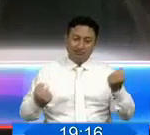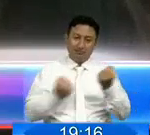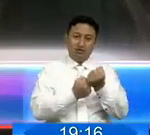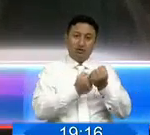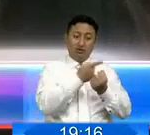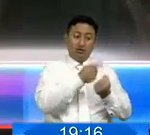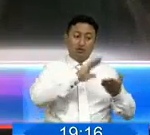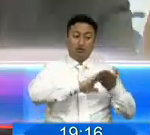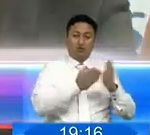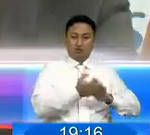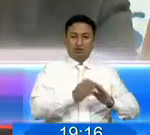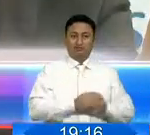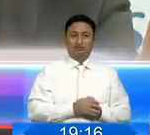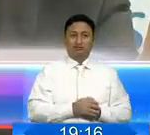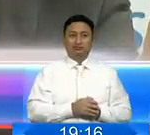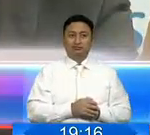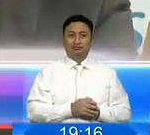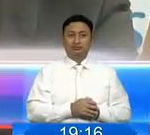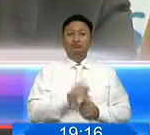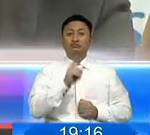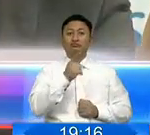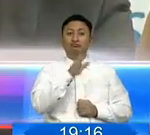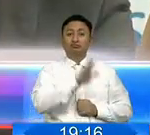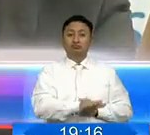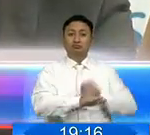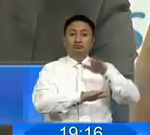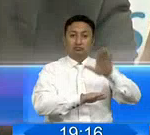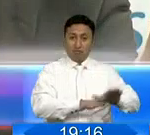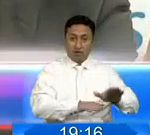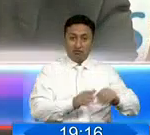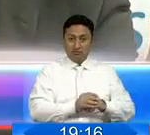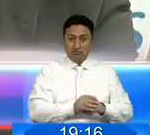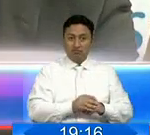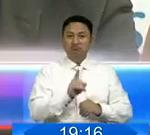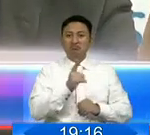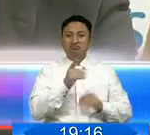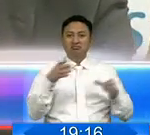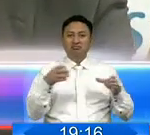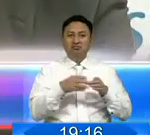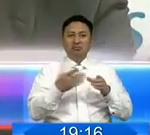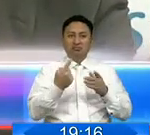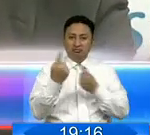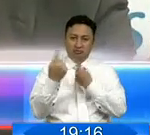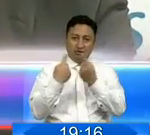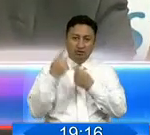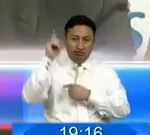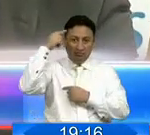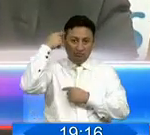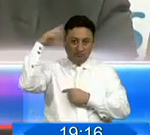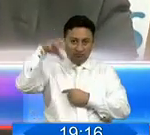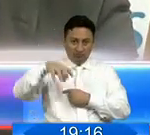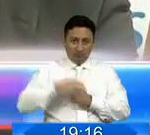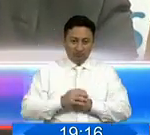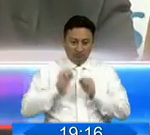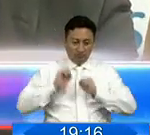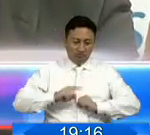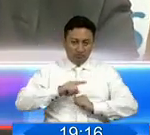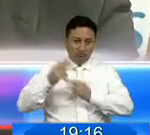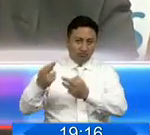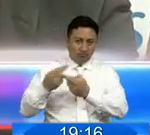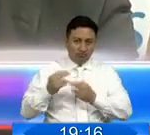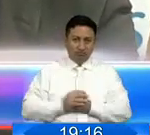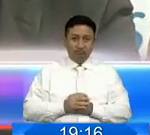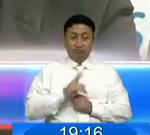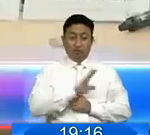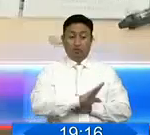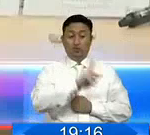estas comunidades. Este es nuestro primer paso. Nosotros abrimos con esto más bien un espacio de diálogo con el Estado para que puedan dar respuesta a